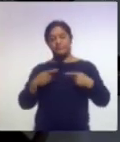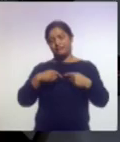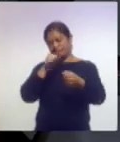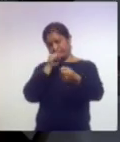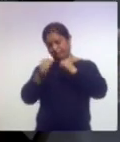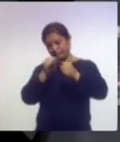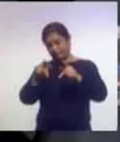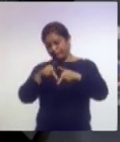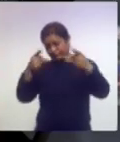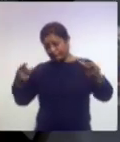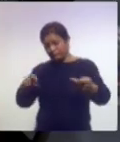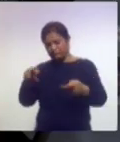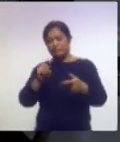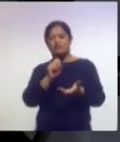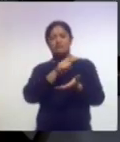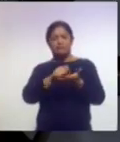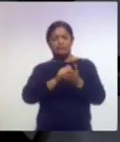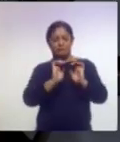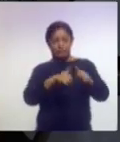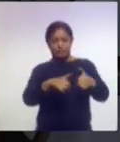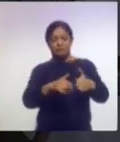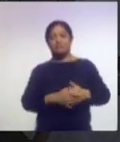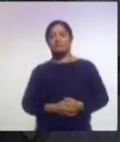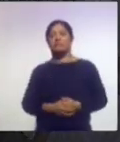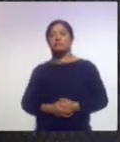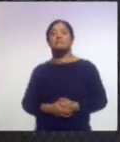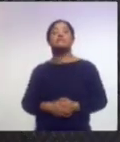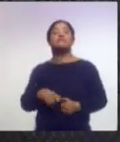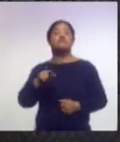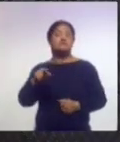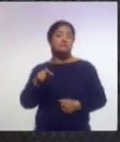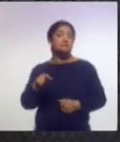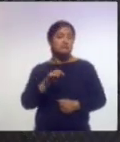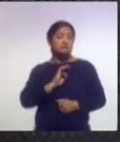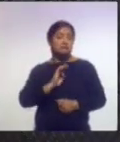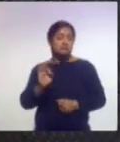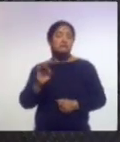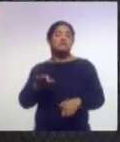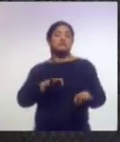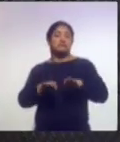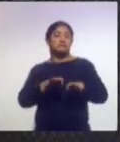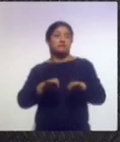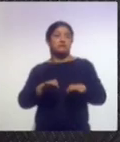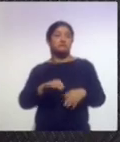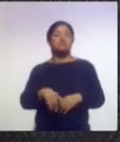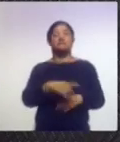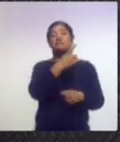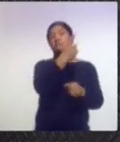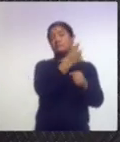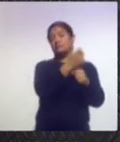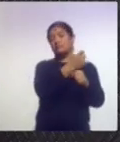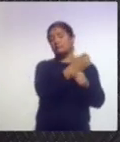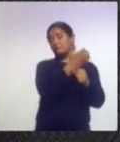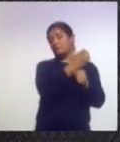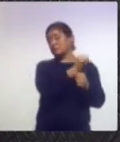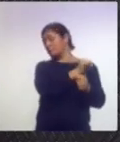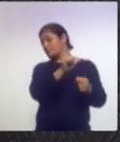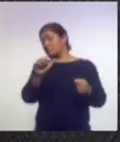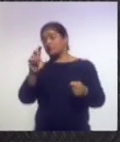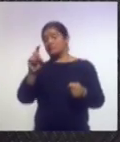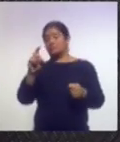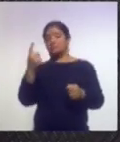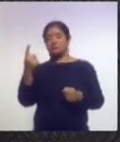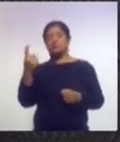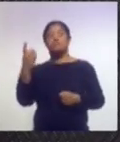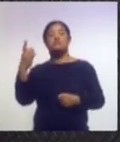Tlaxcala a que se inscriban y que puedan hacerlo con trabajos que hayan sido publicados del 1 de enero al 31 de